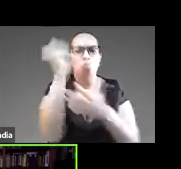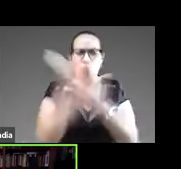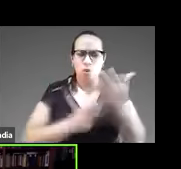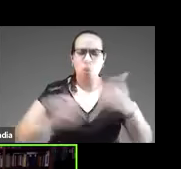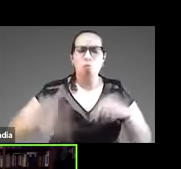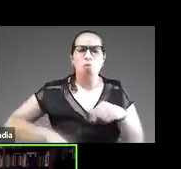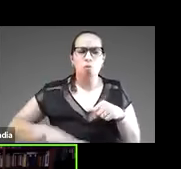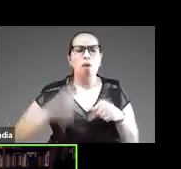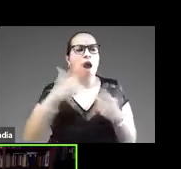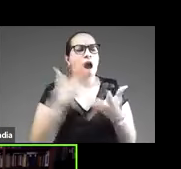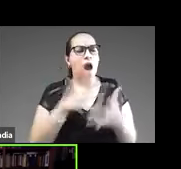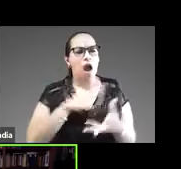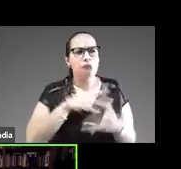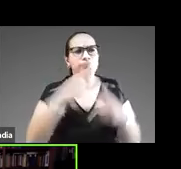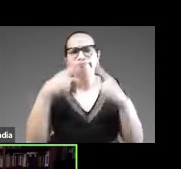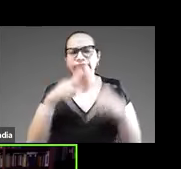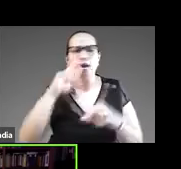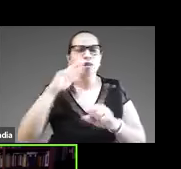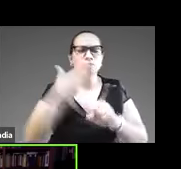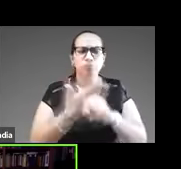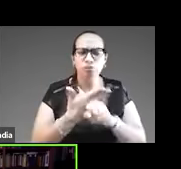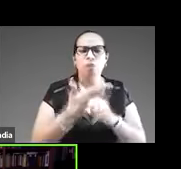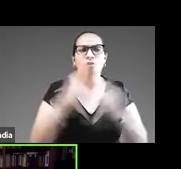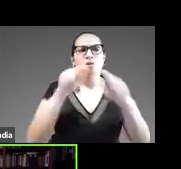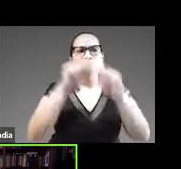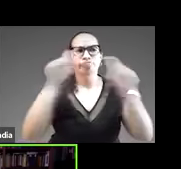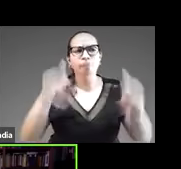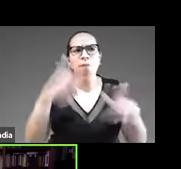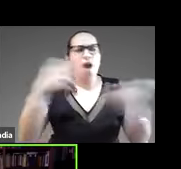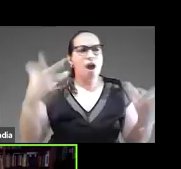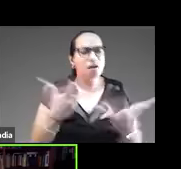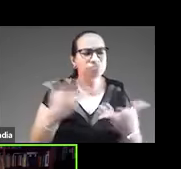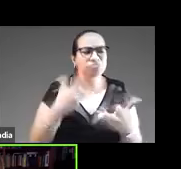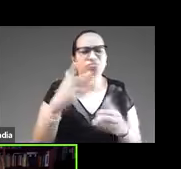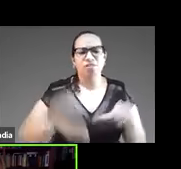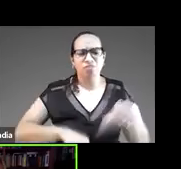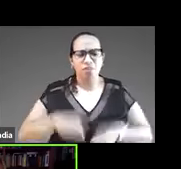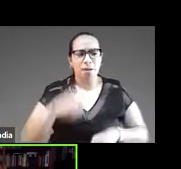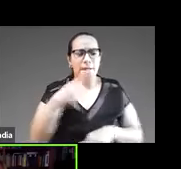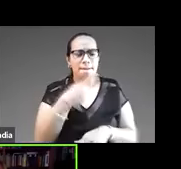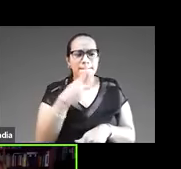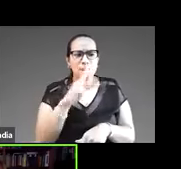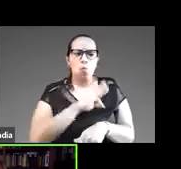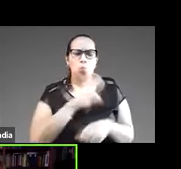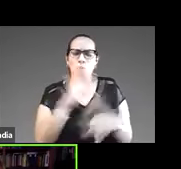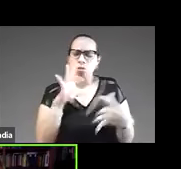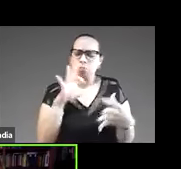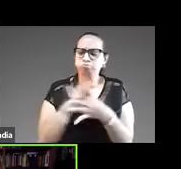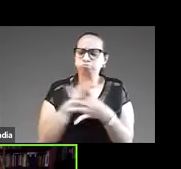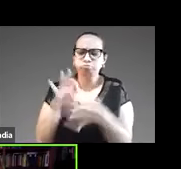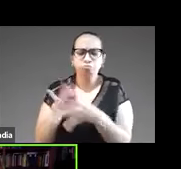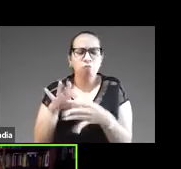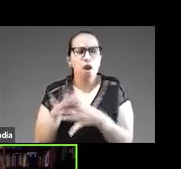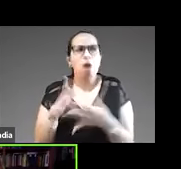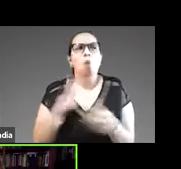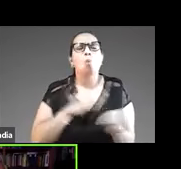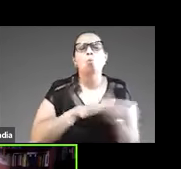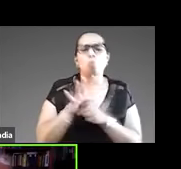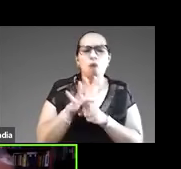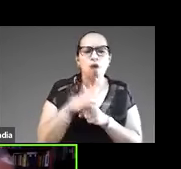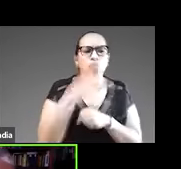serie de responsabilidades y un marco de acción, pero que pueden y deben adecuarse a